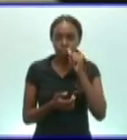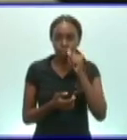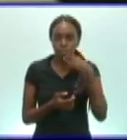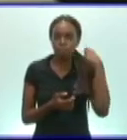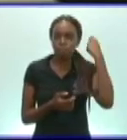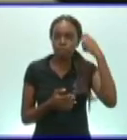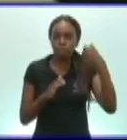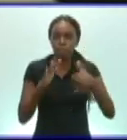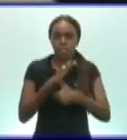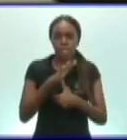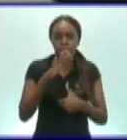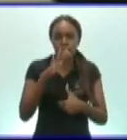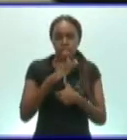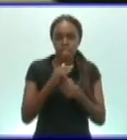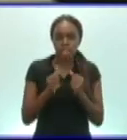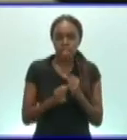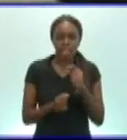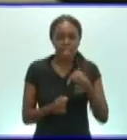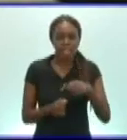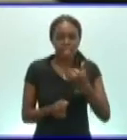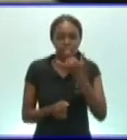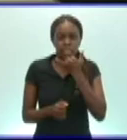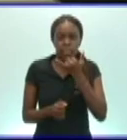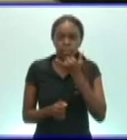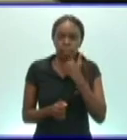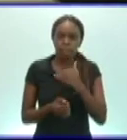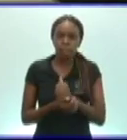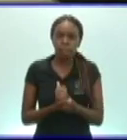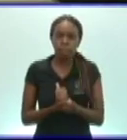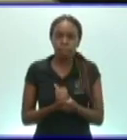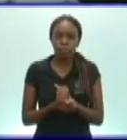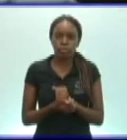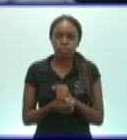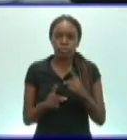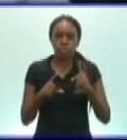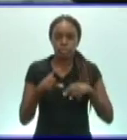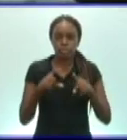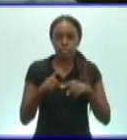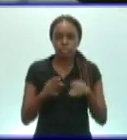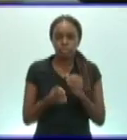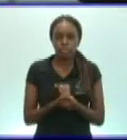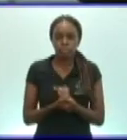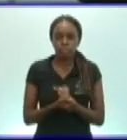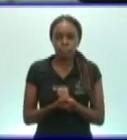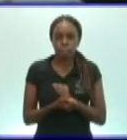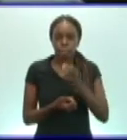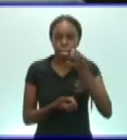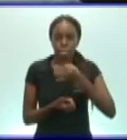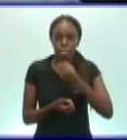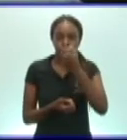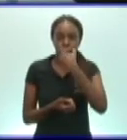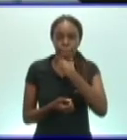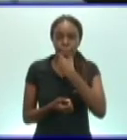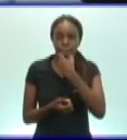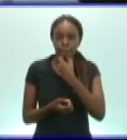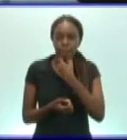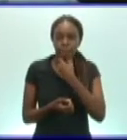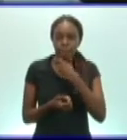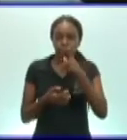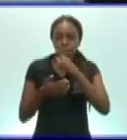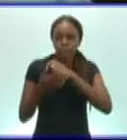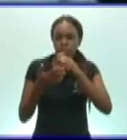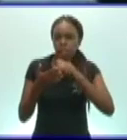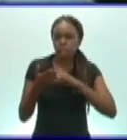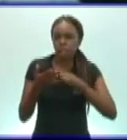de Representantes. Hay una violación flagrante de la Constitución. El propio Céspedes en el diario lo explica con